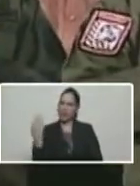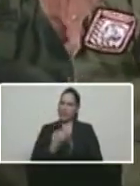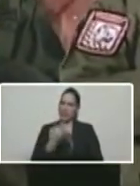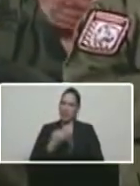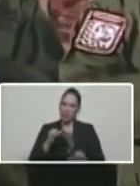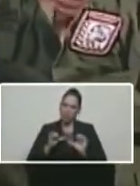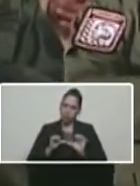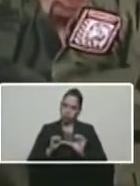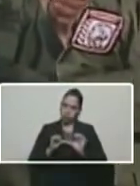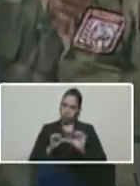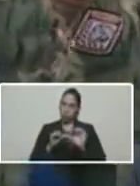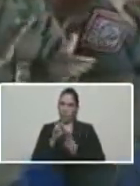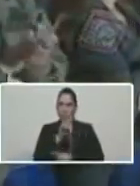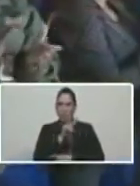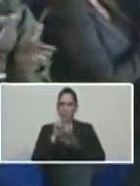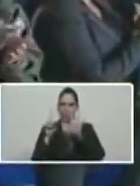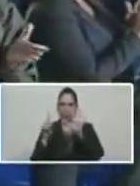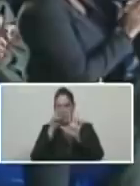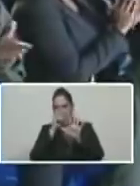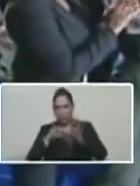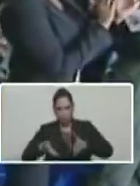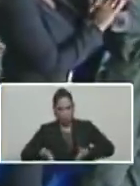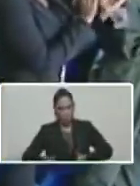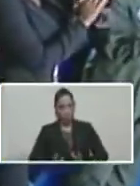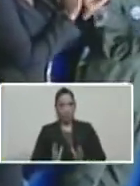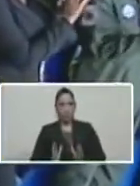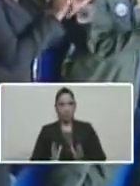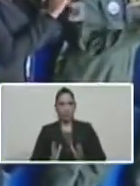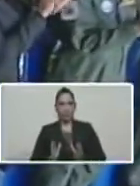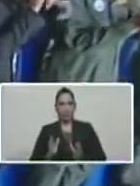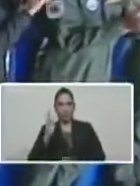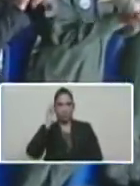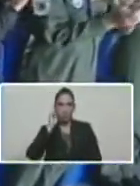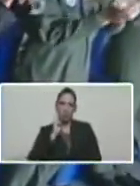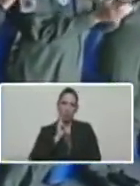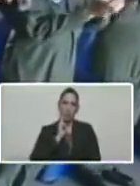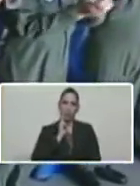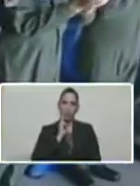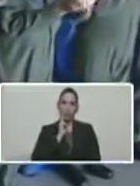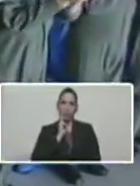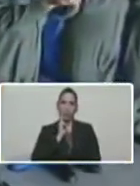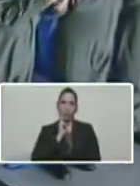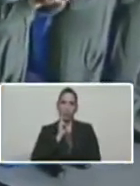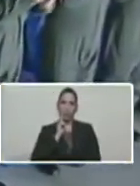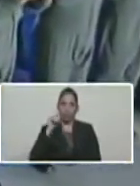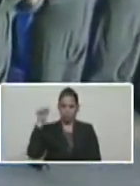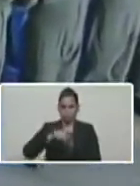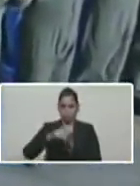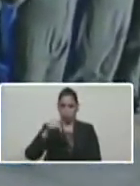tiempos. 26 años del nacimiento de Bolívar aquí,